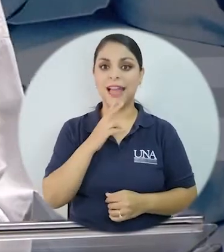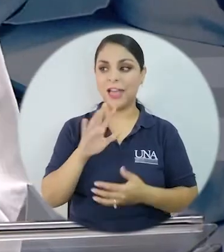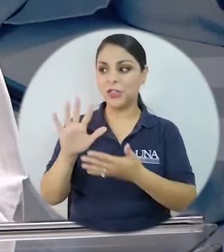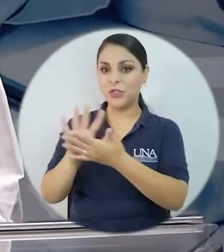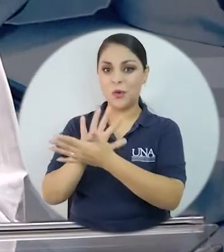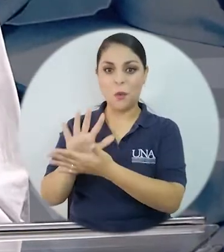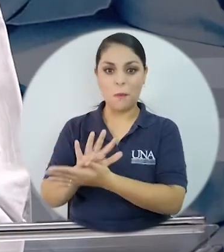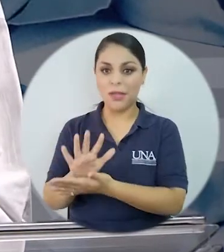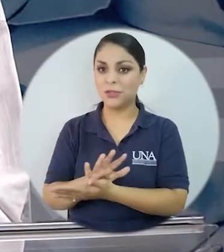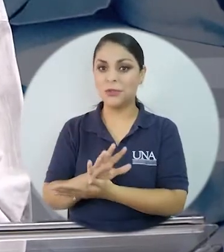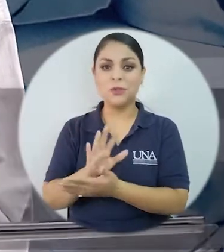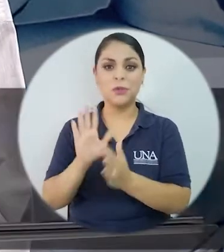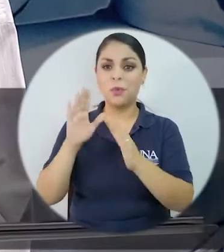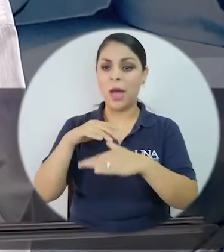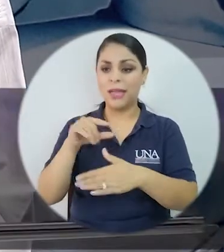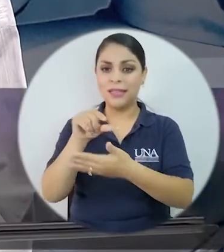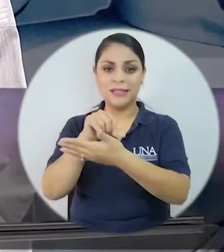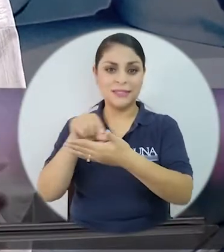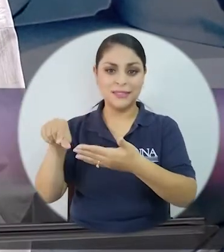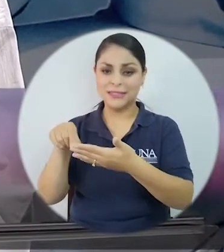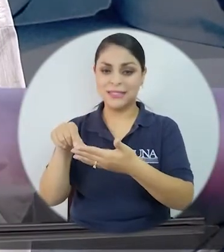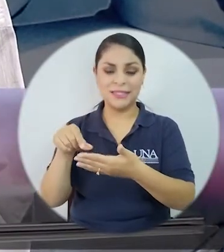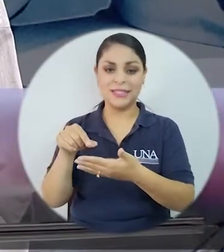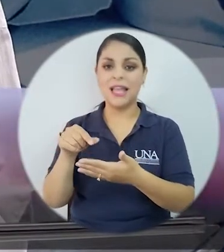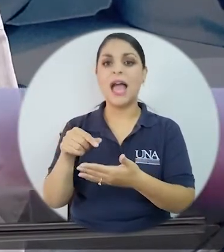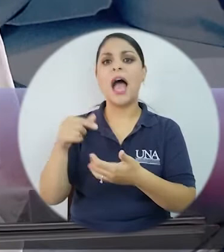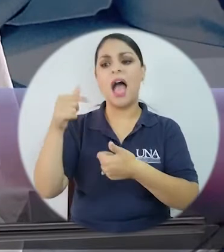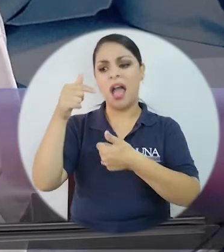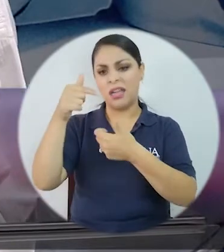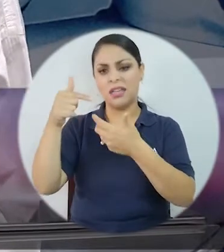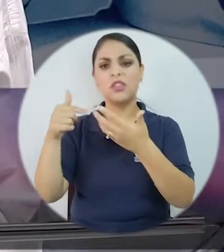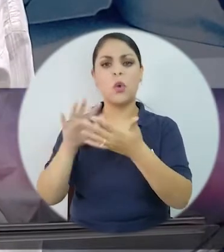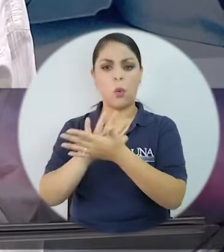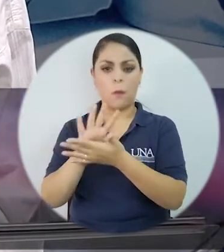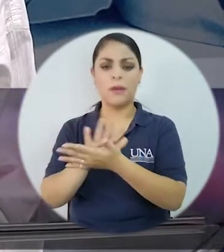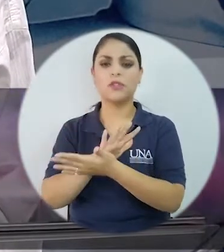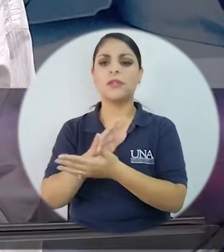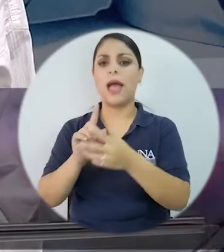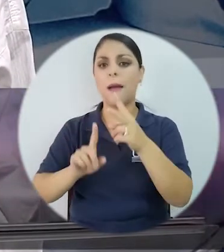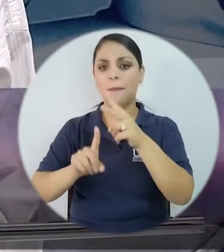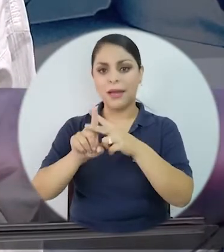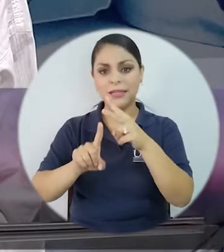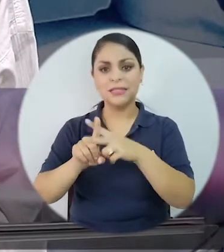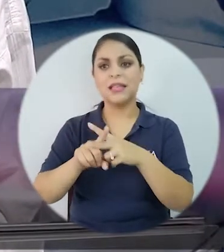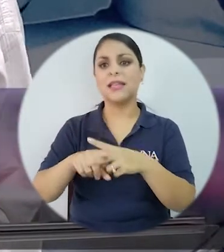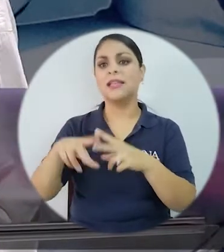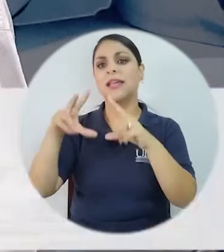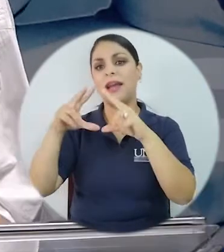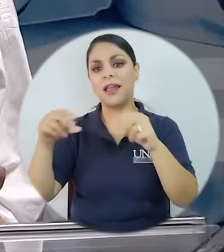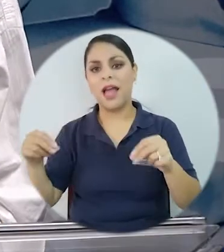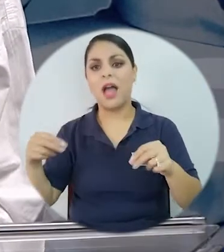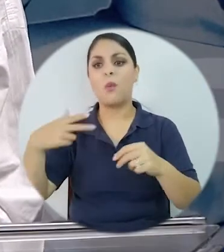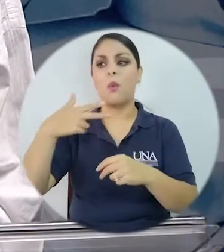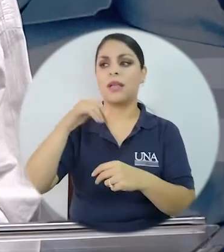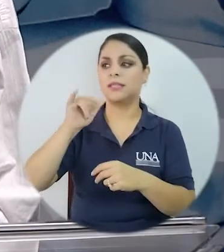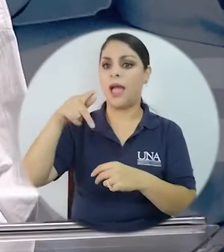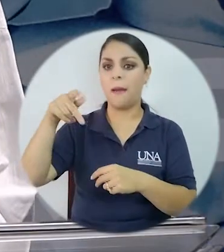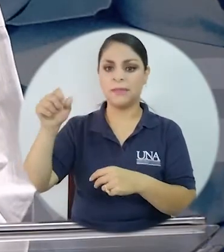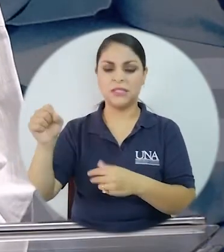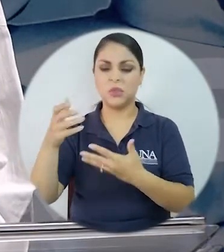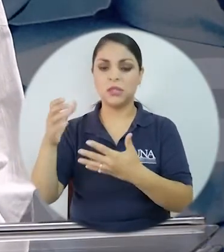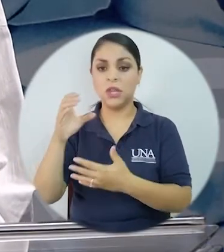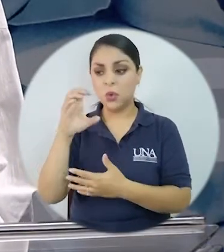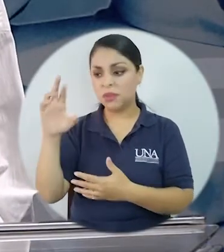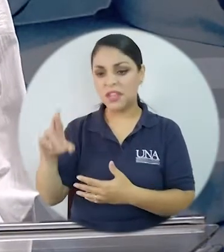nos citan. Hay informes donde aparece de Nicaragua hasta Chiapas, Costa Rica no. Éramos olvidados, estábamos lejos, no